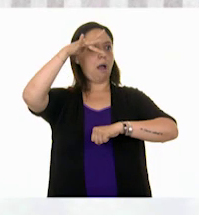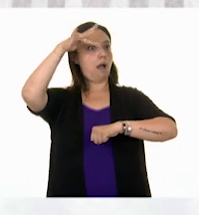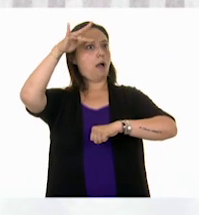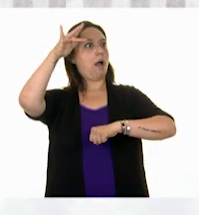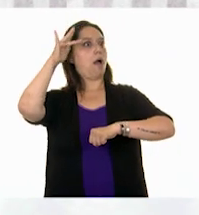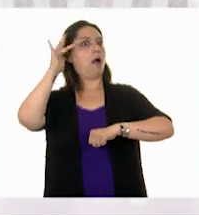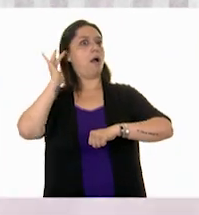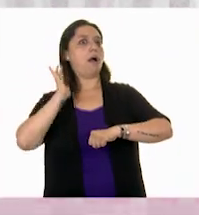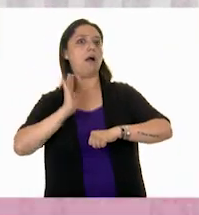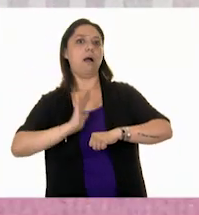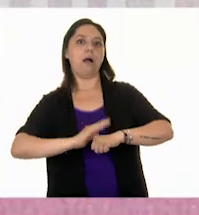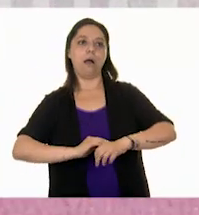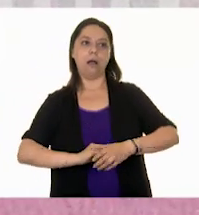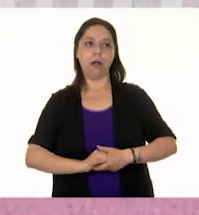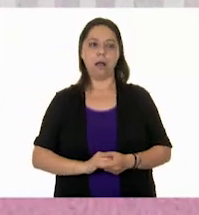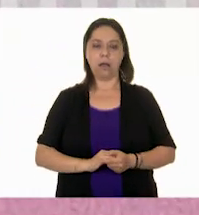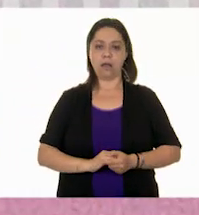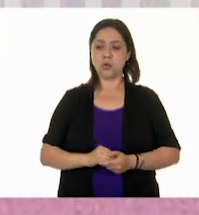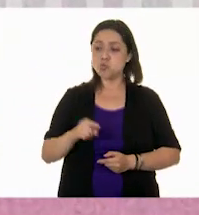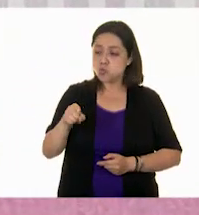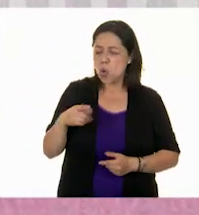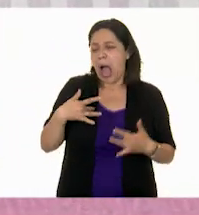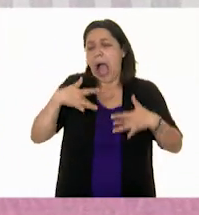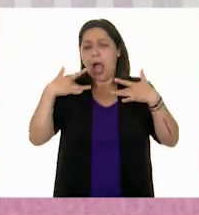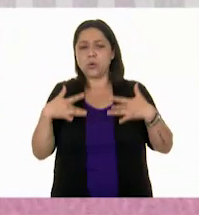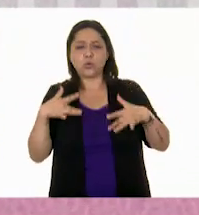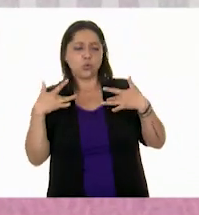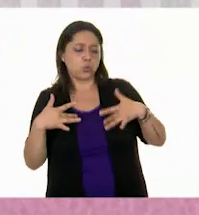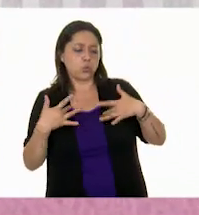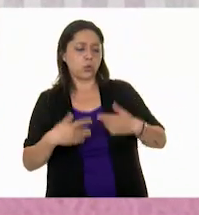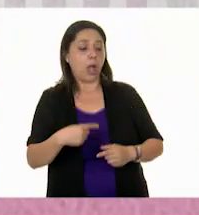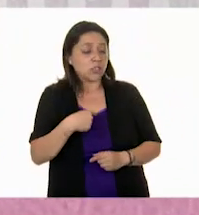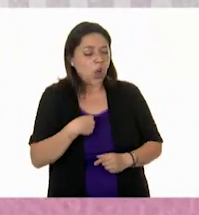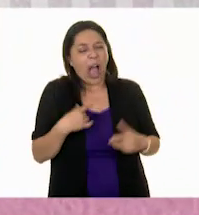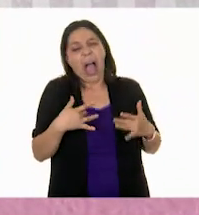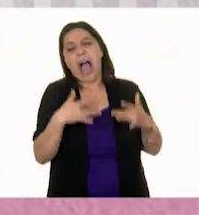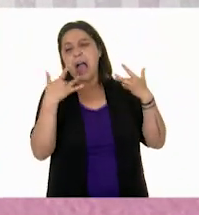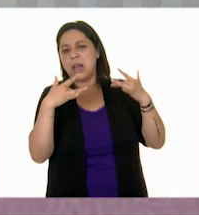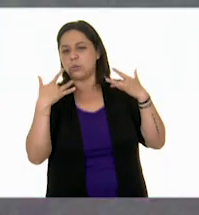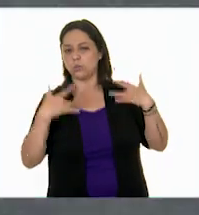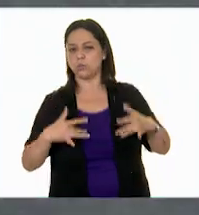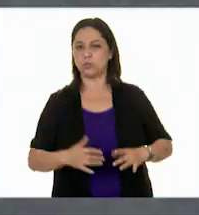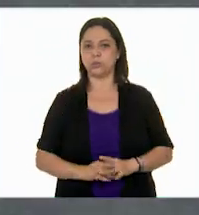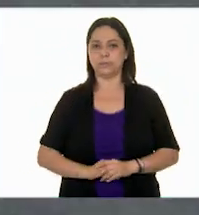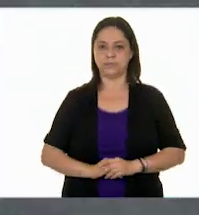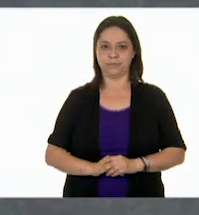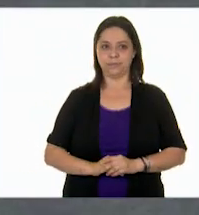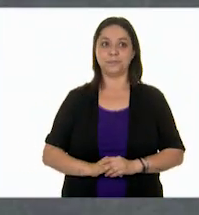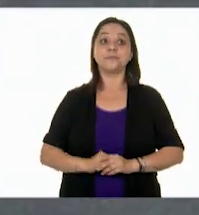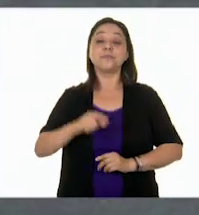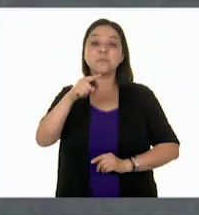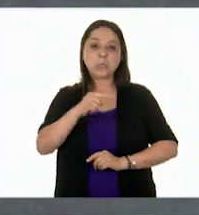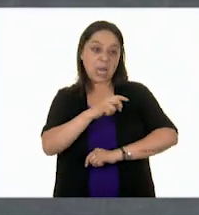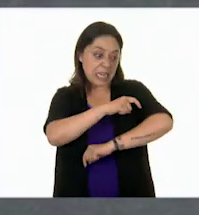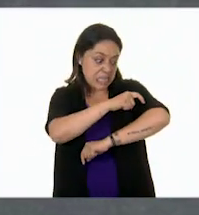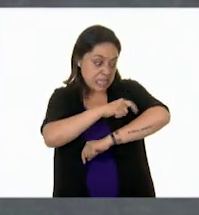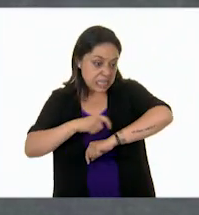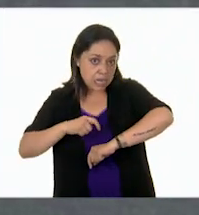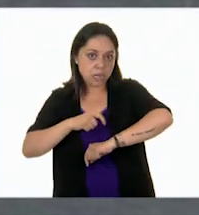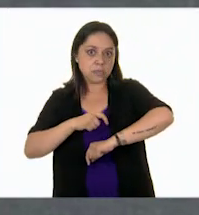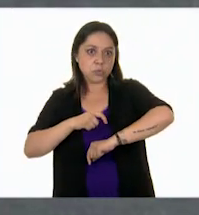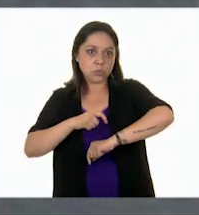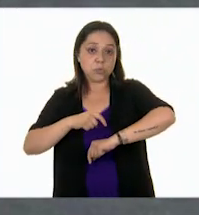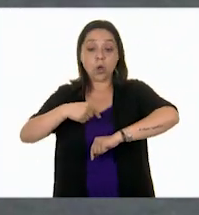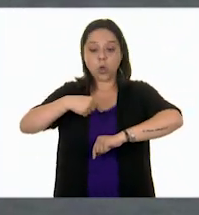brillante. Tú ouch, yo ouch. Tú rasguño,